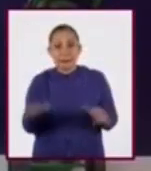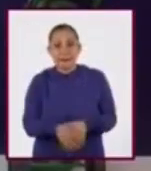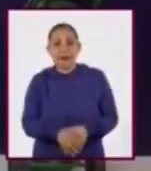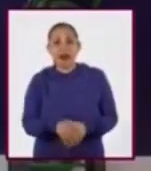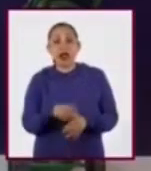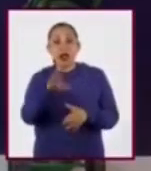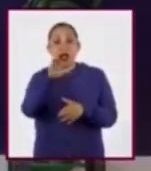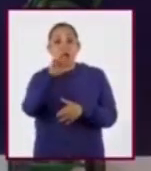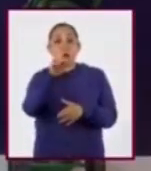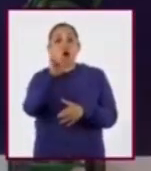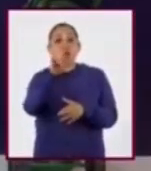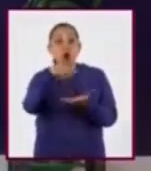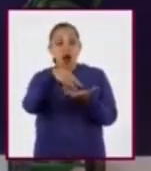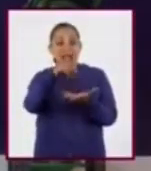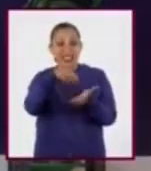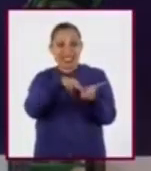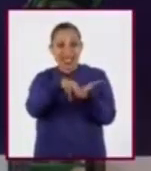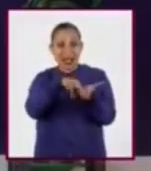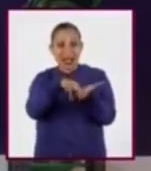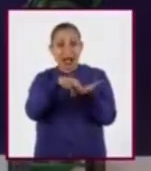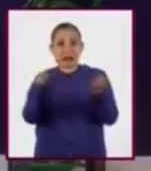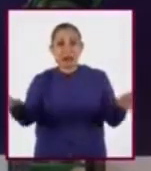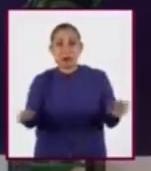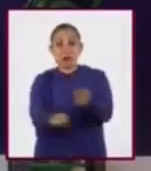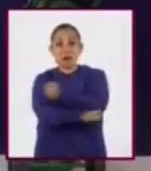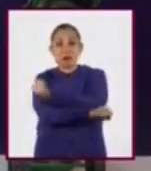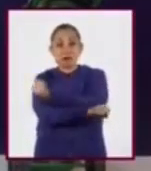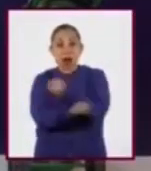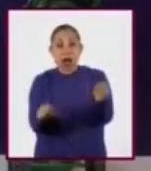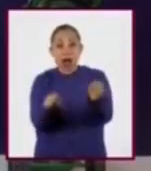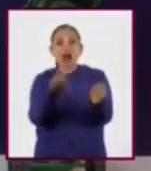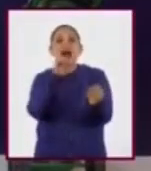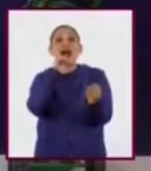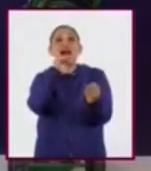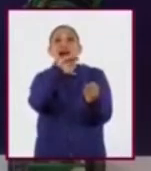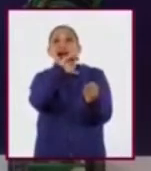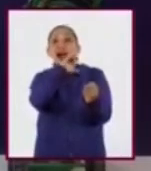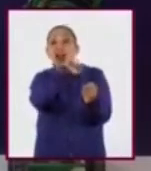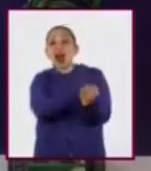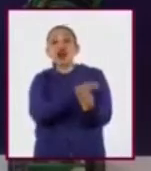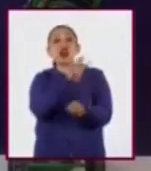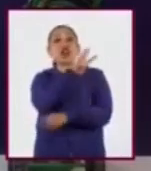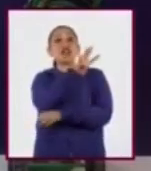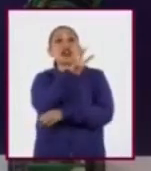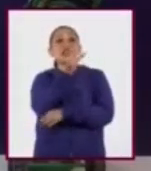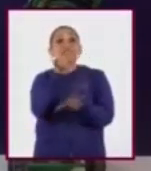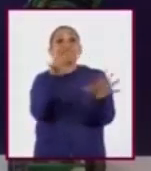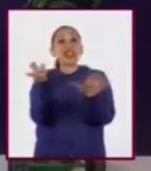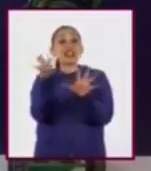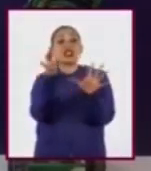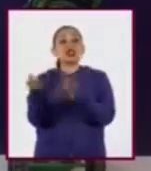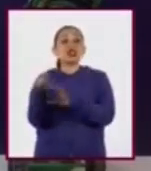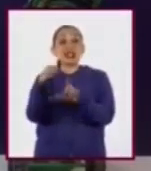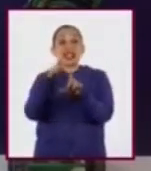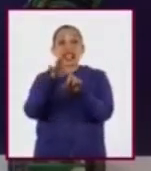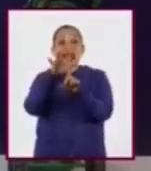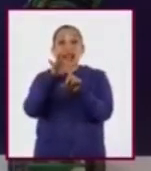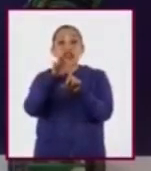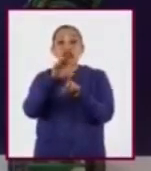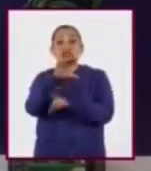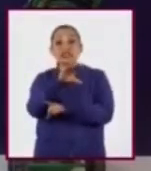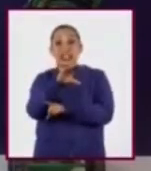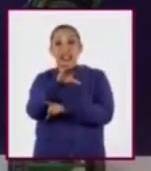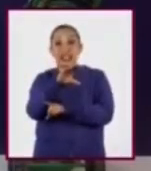de la pólvora genera una explosión donde el calor alcanza 900 grados Celsius. A